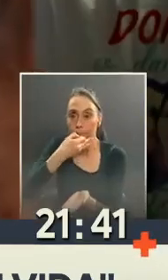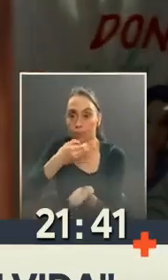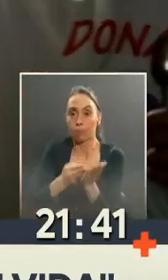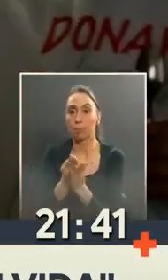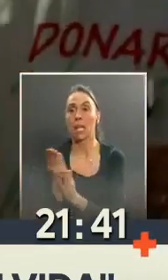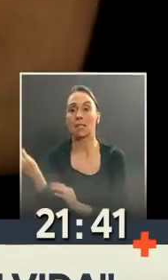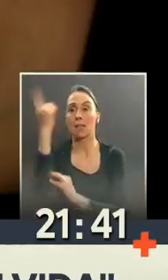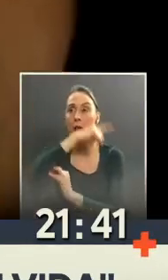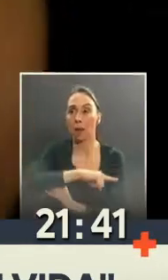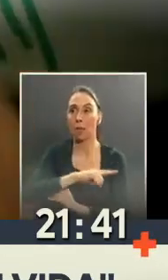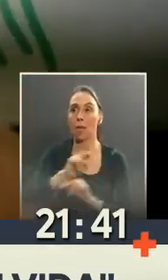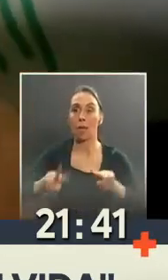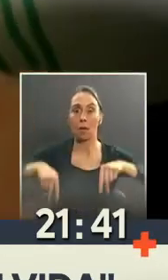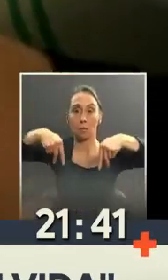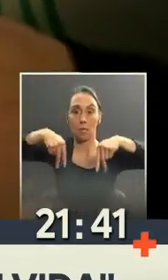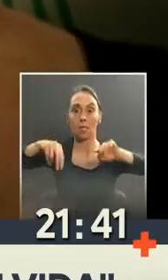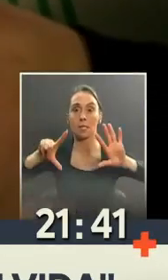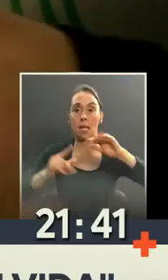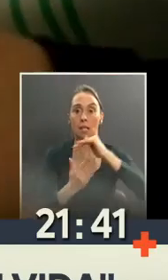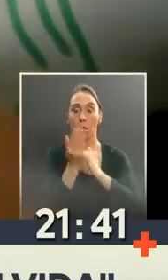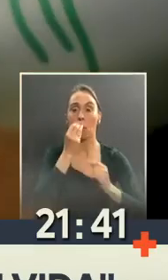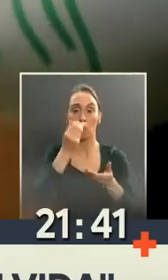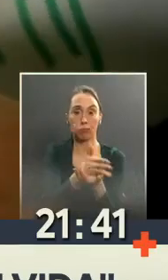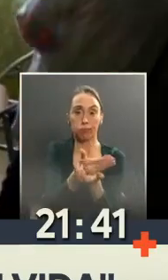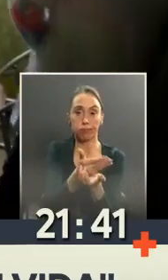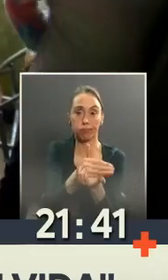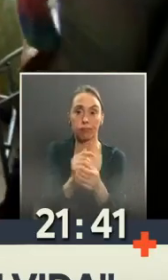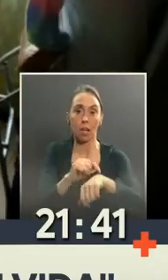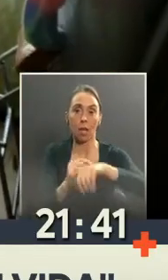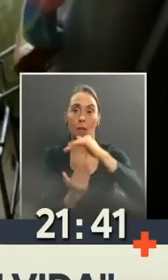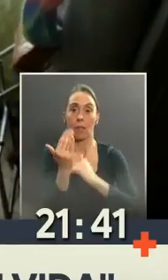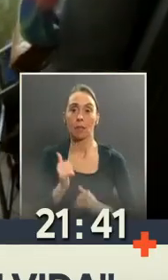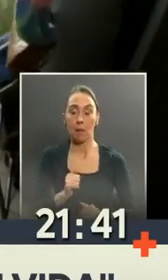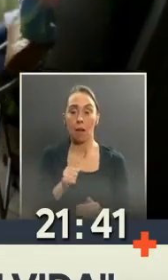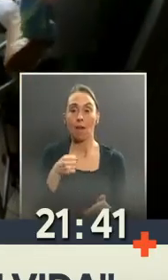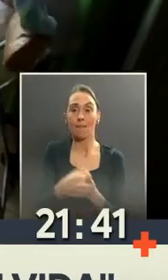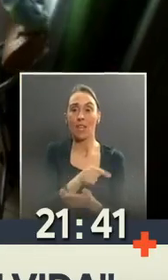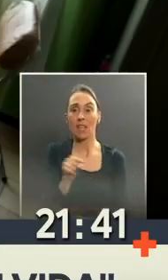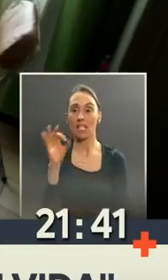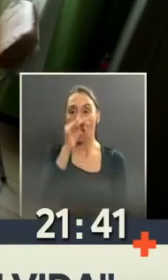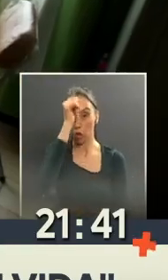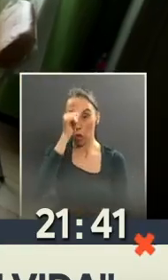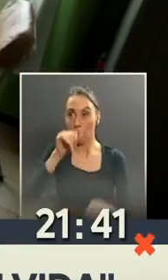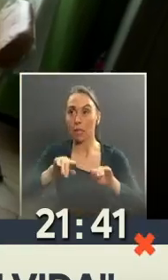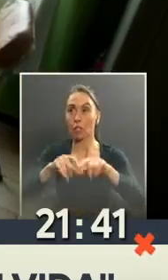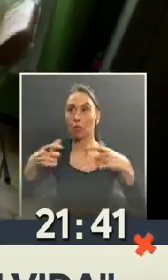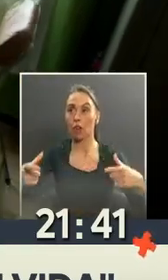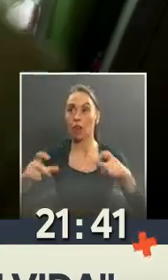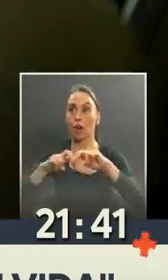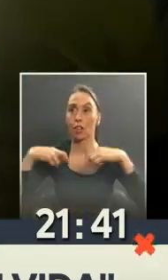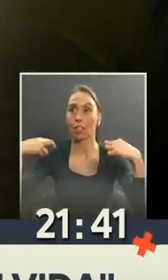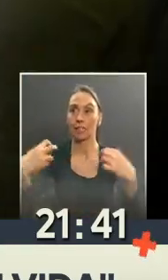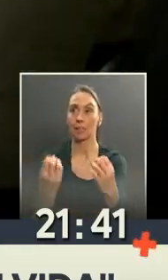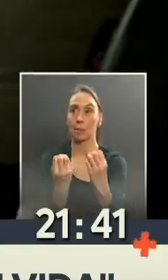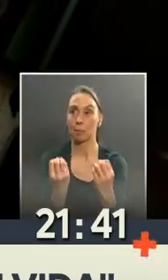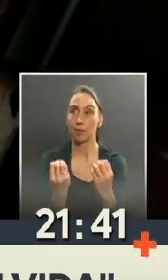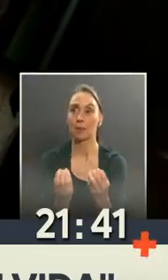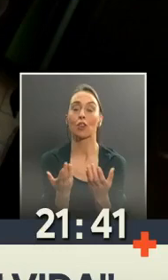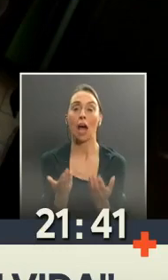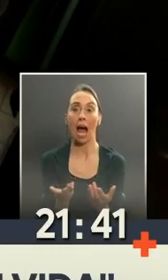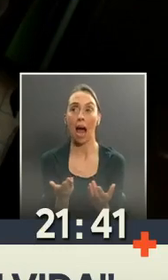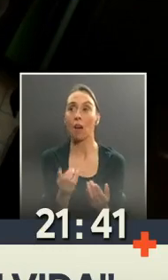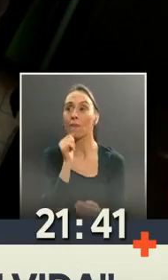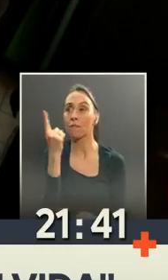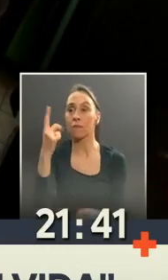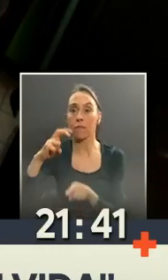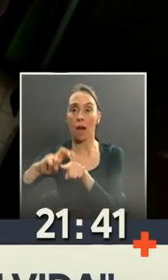Todos en pie a las 7 y el almuerzo temprano. Si fuera fin de semana, la mesa estaría así de repleta, aunque en estos momentos falta